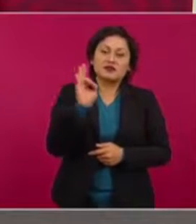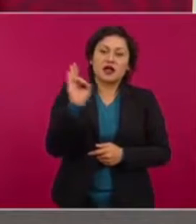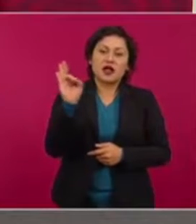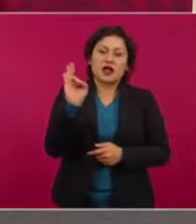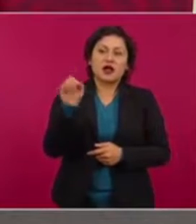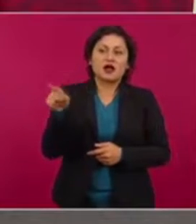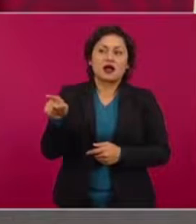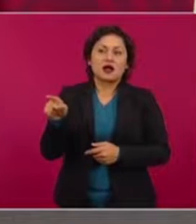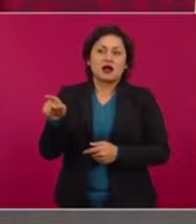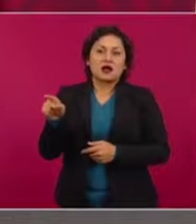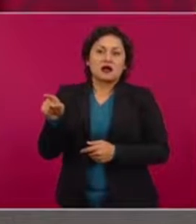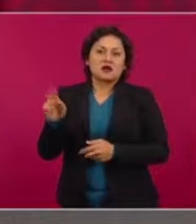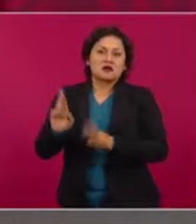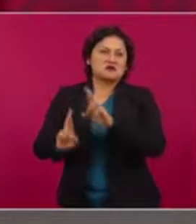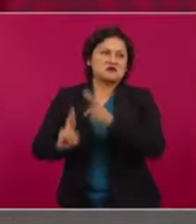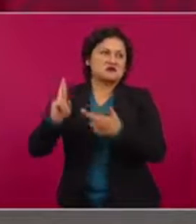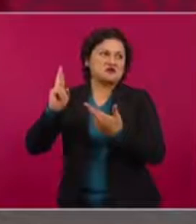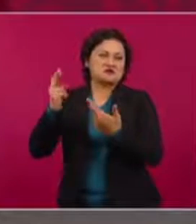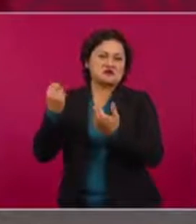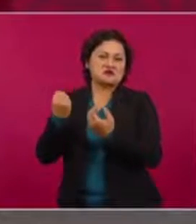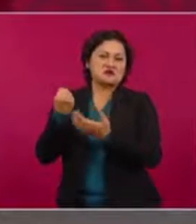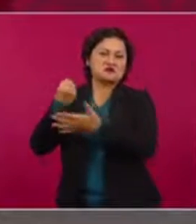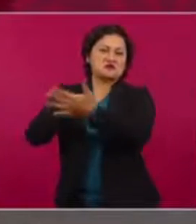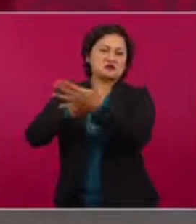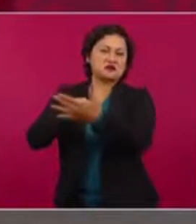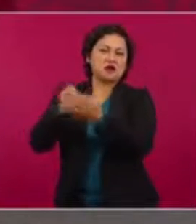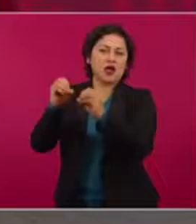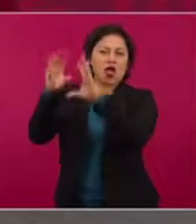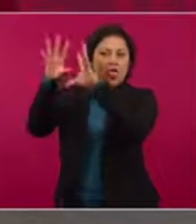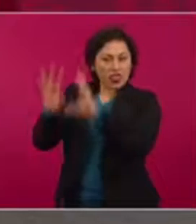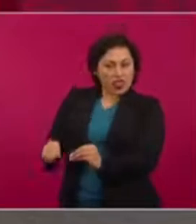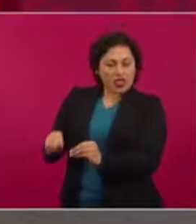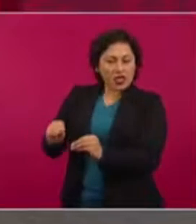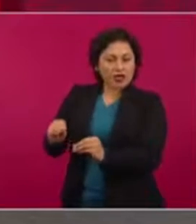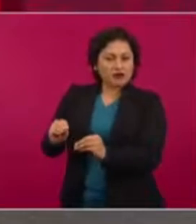huelga o de apagón si no se